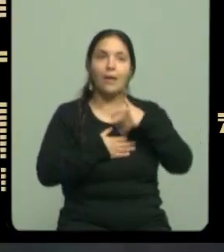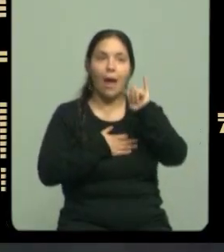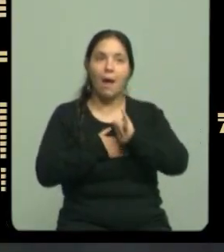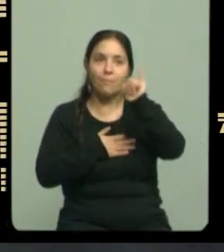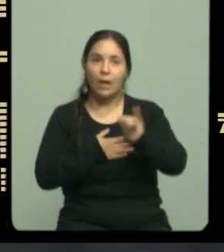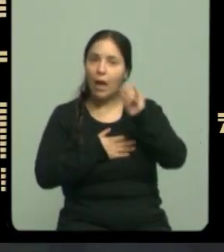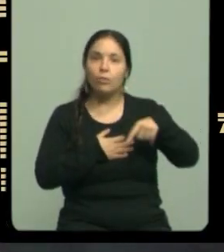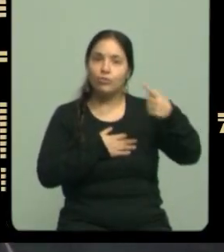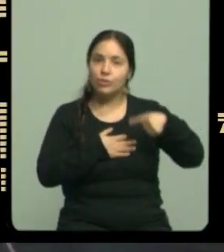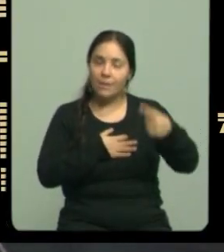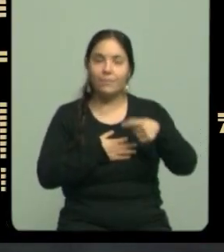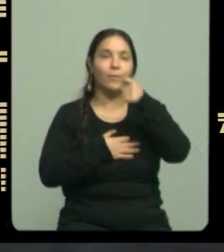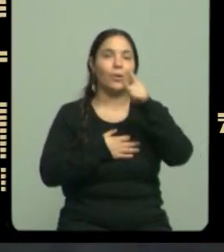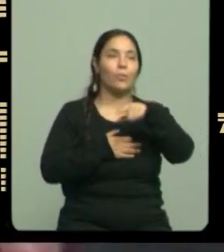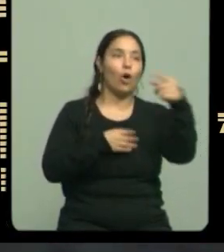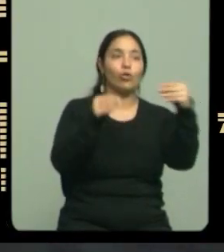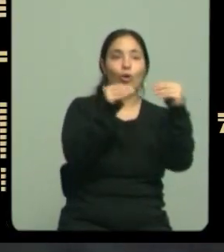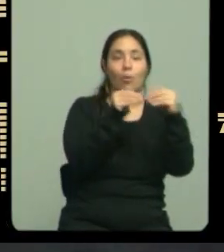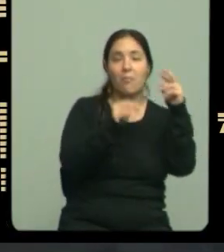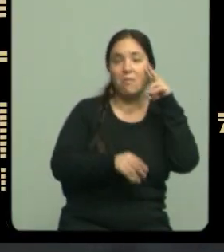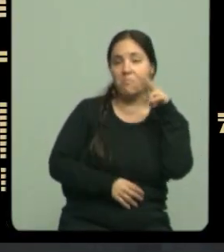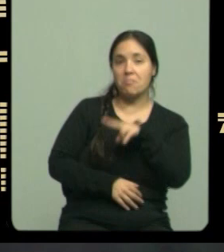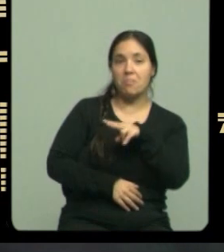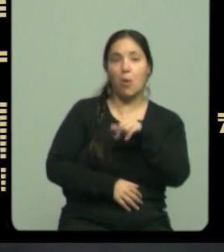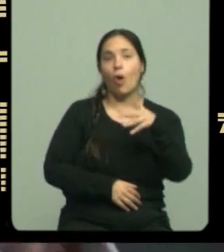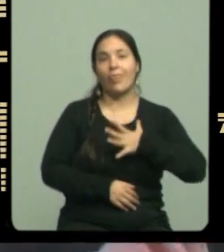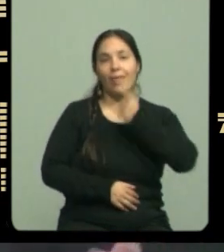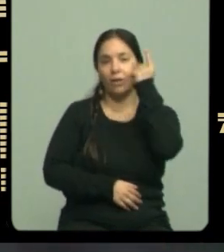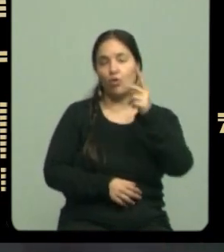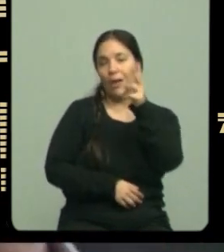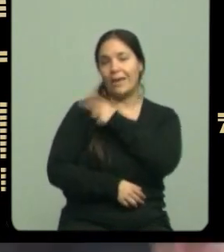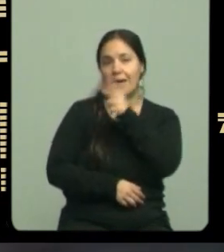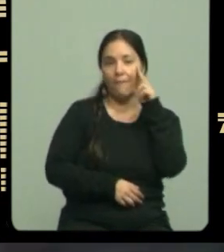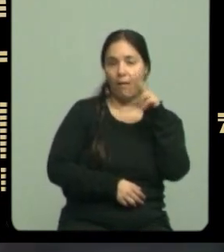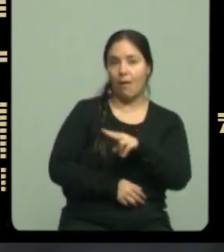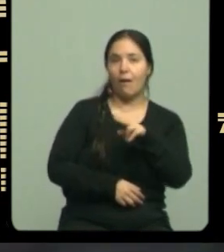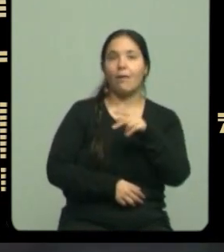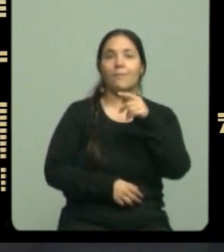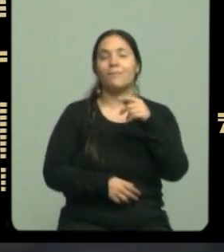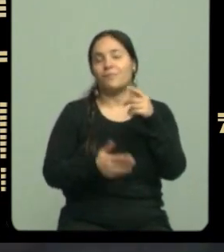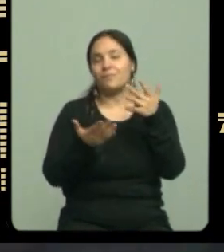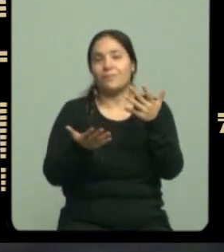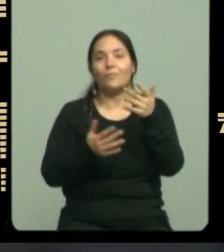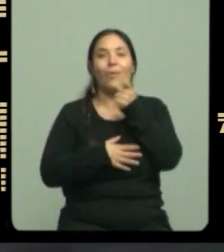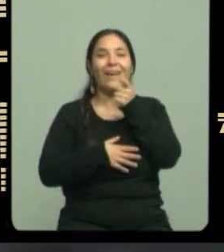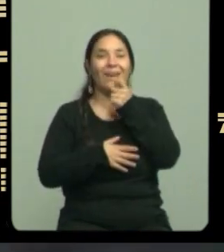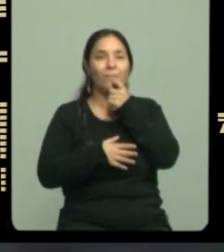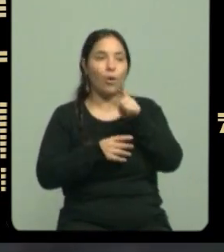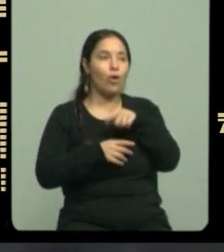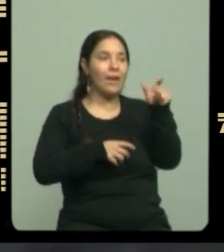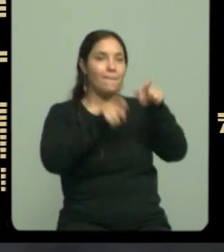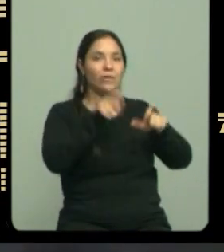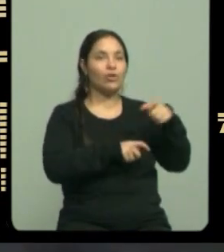que a otras personas, por ejemplo, a otros pares o a otros directores o a otros jefes no se les pregunta qué son, no